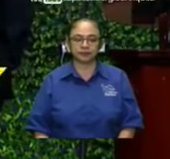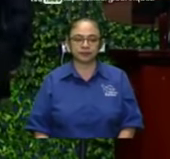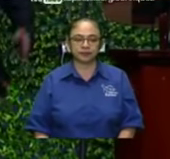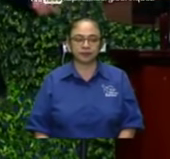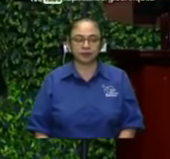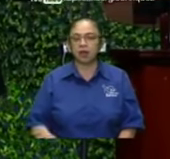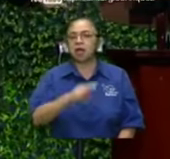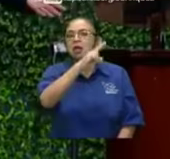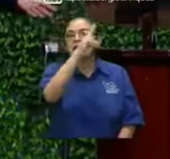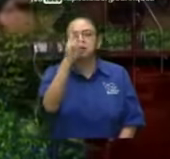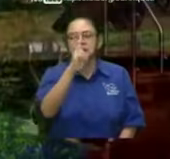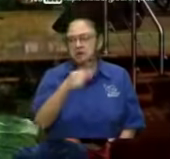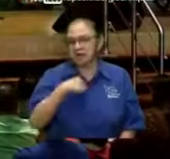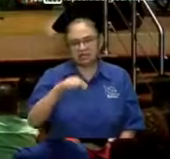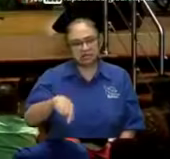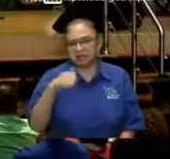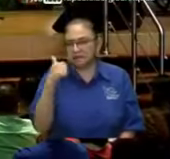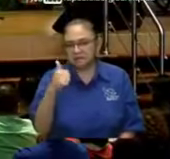Nunca está conforme.